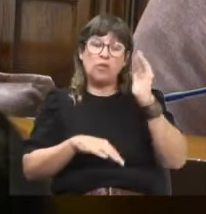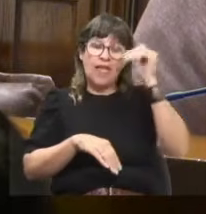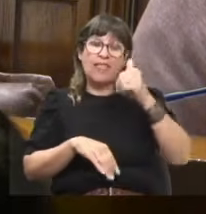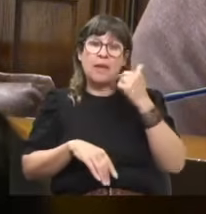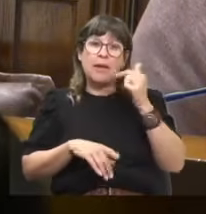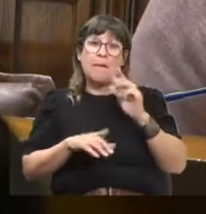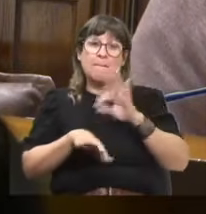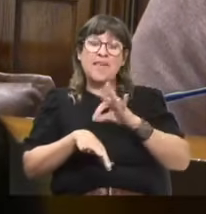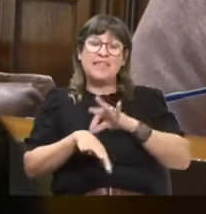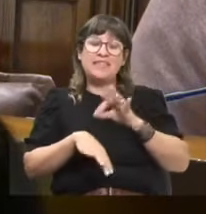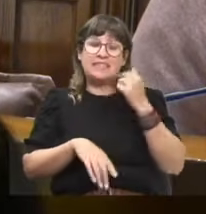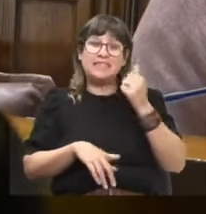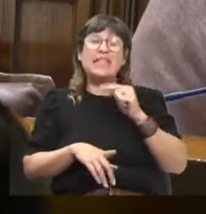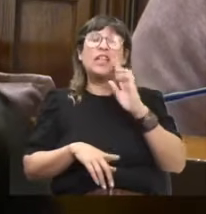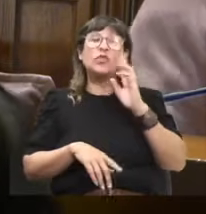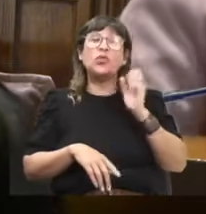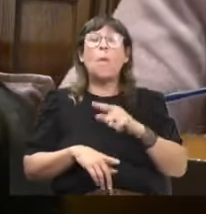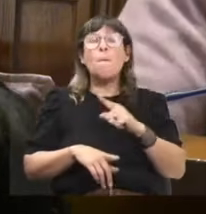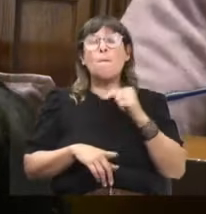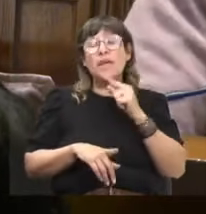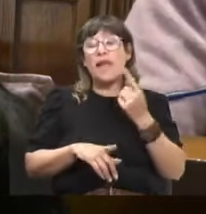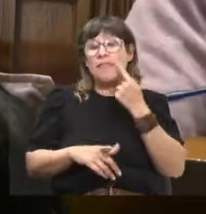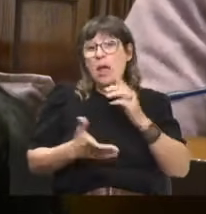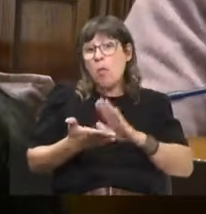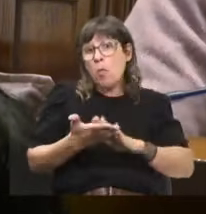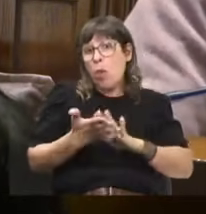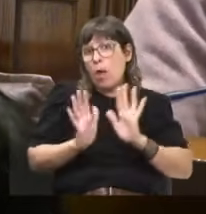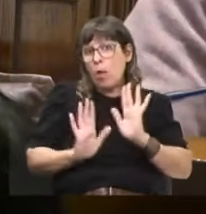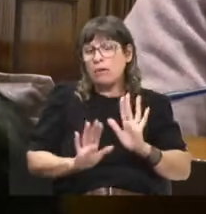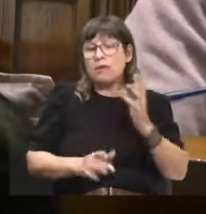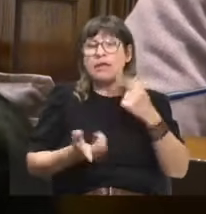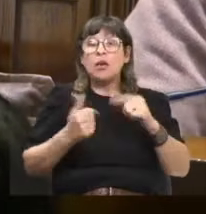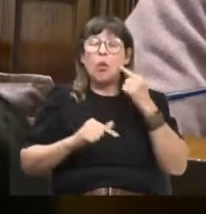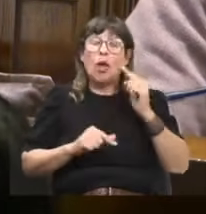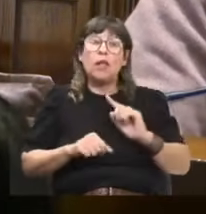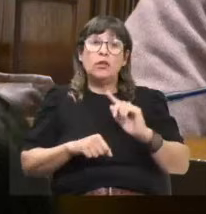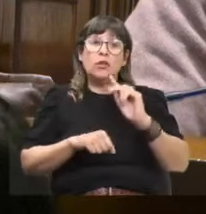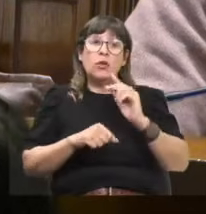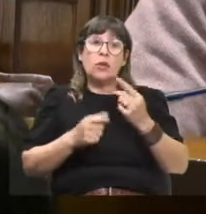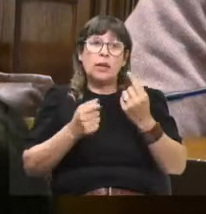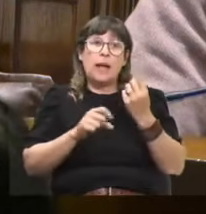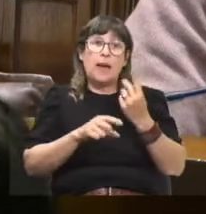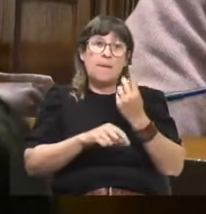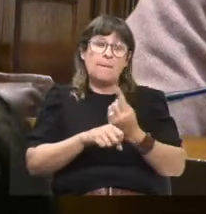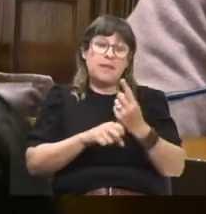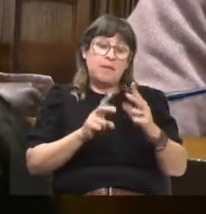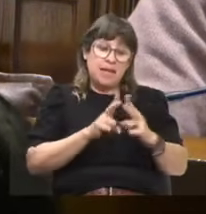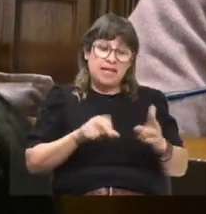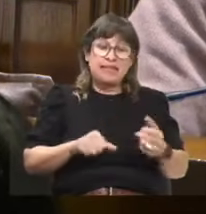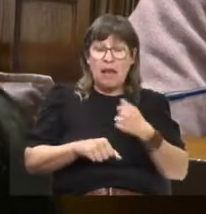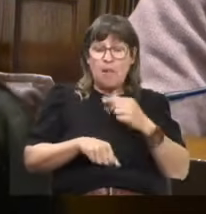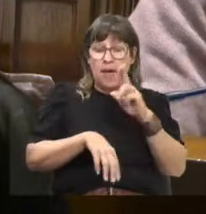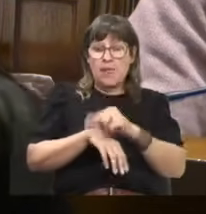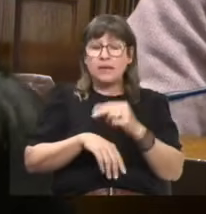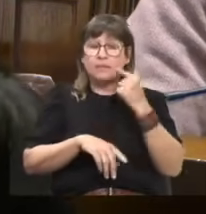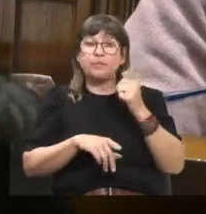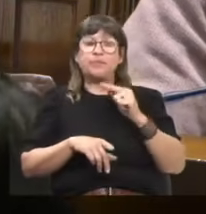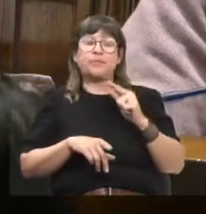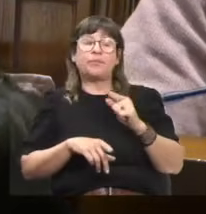plan piloto, cuya primera etapa de implementación se hizo entre julio y septiembre